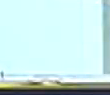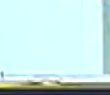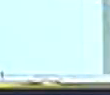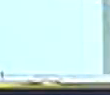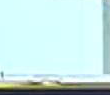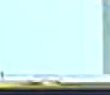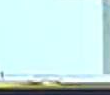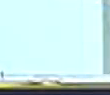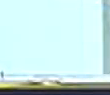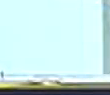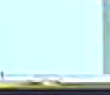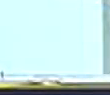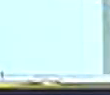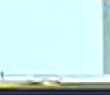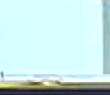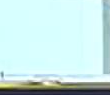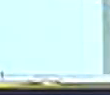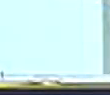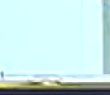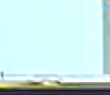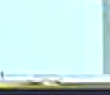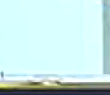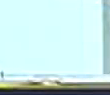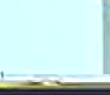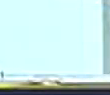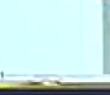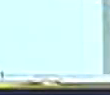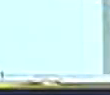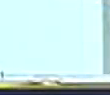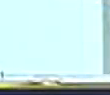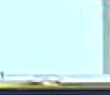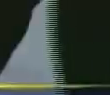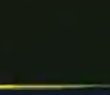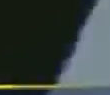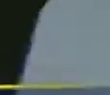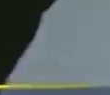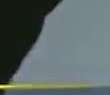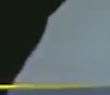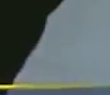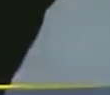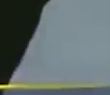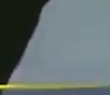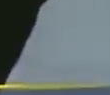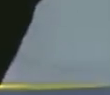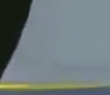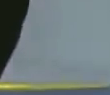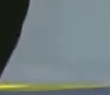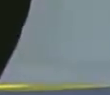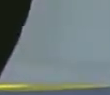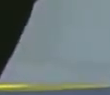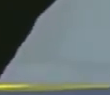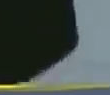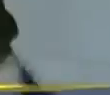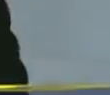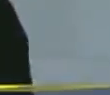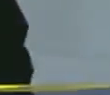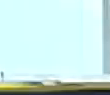Bueno, igualmente, Oscar Noboa, alcalde de Guanare, capital de Portuguesa, Noboa.